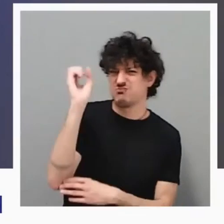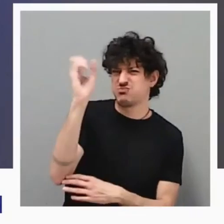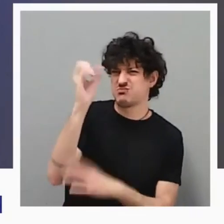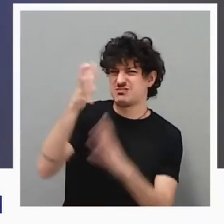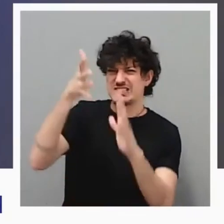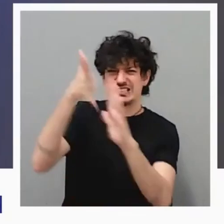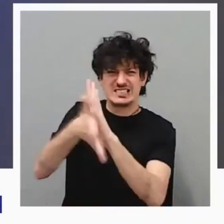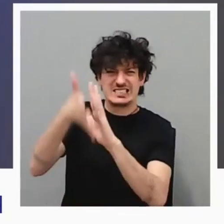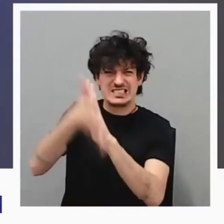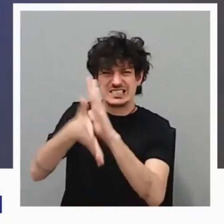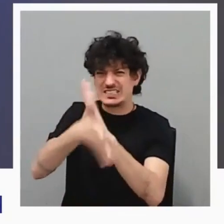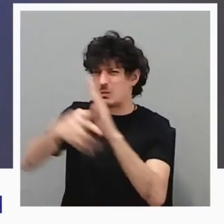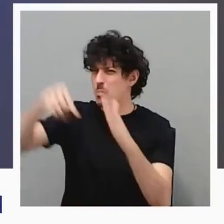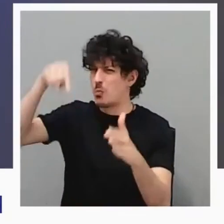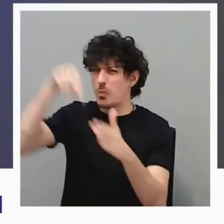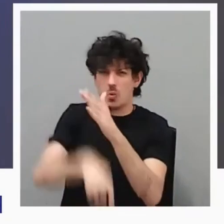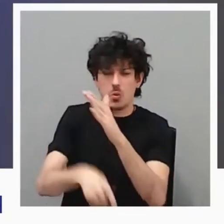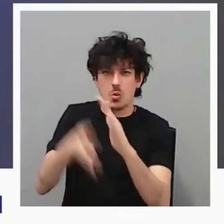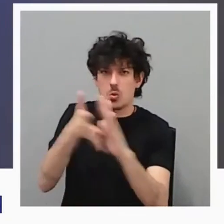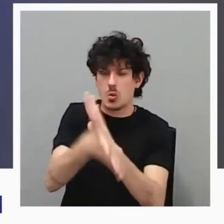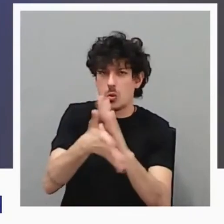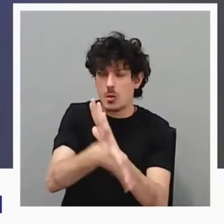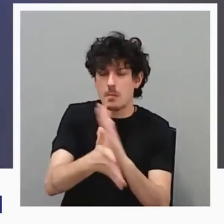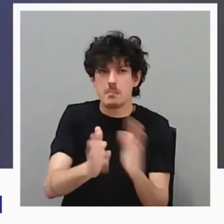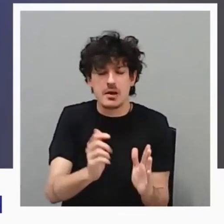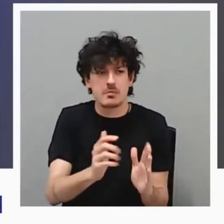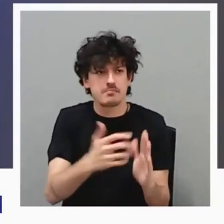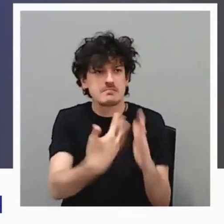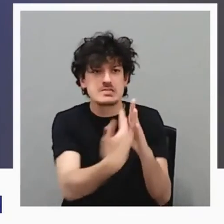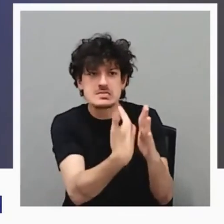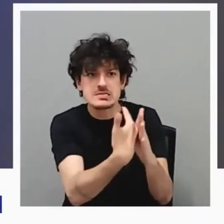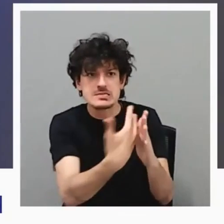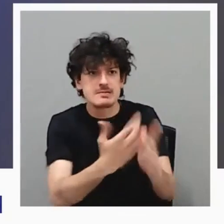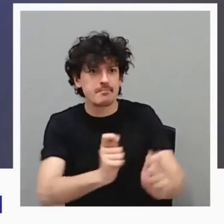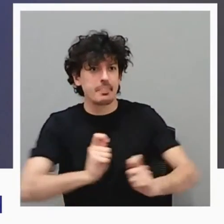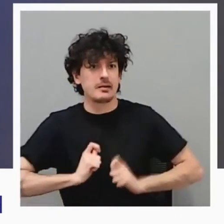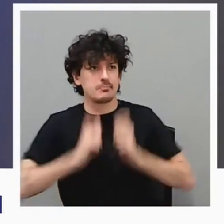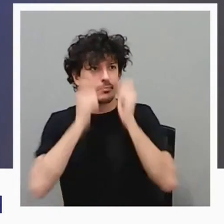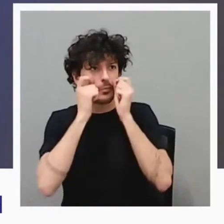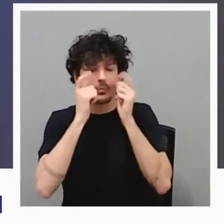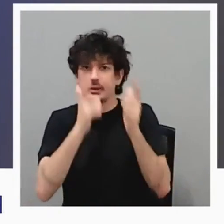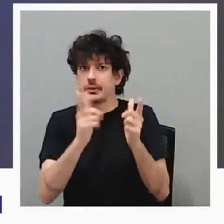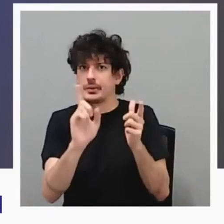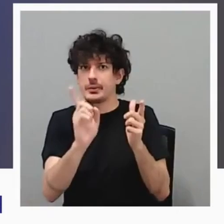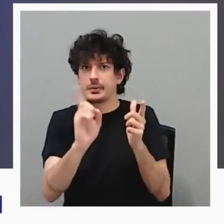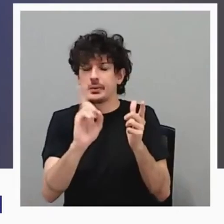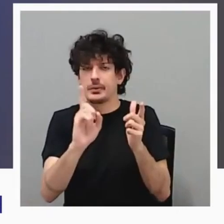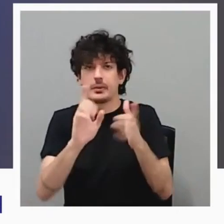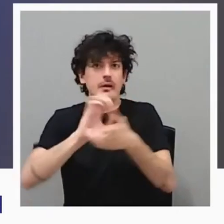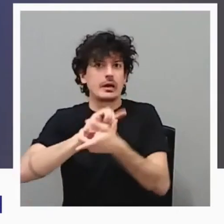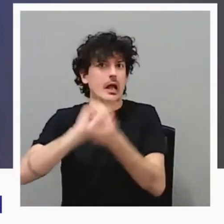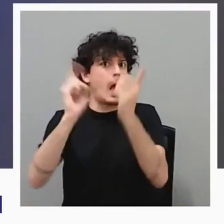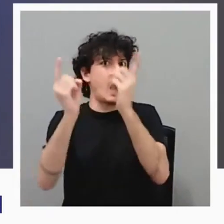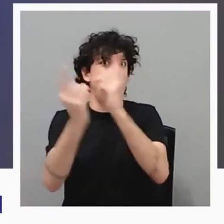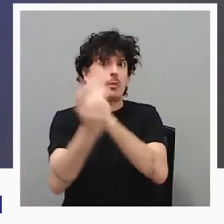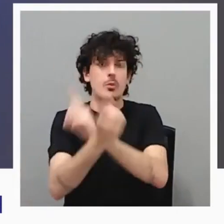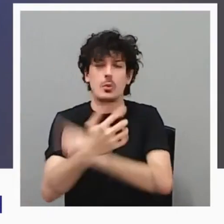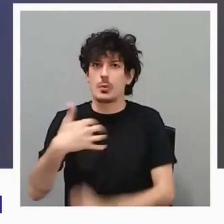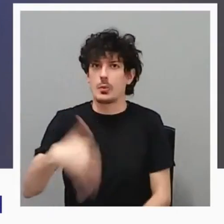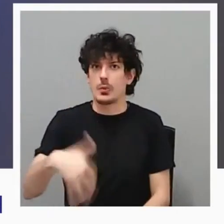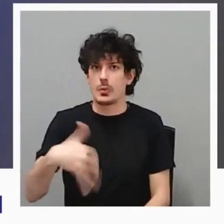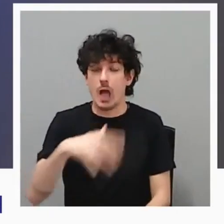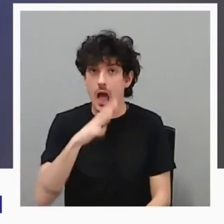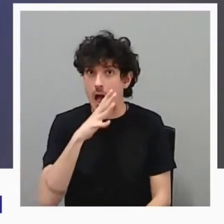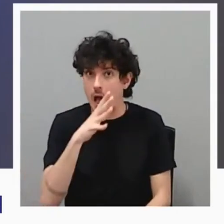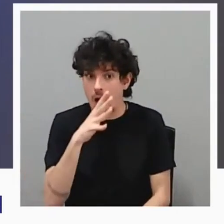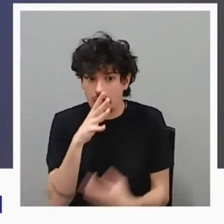somos conscientes de la necesidad de cambio que alrededor del cambio climático, el agua es una de sus manifestaciones, pero hay otras,